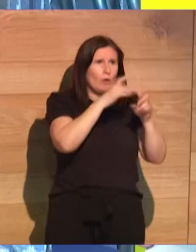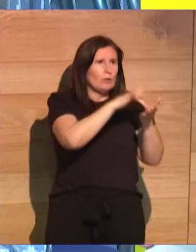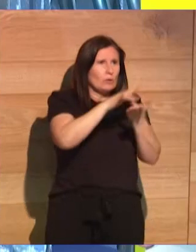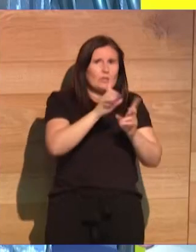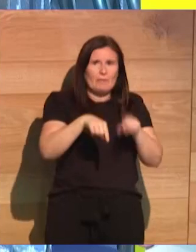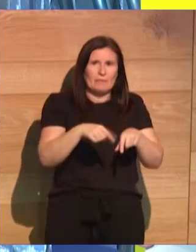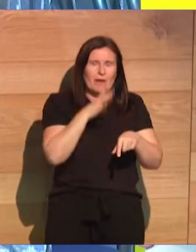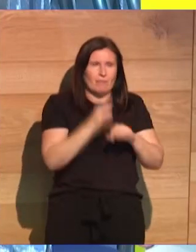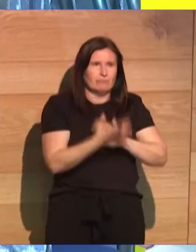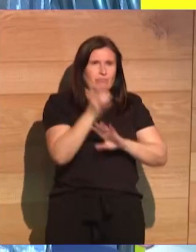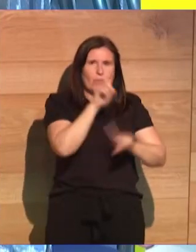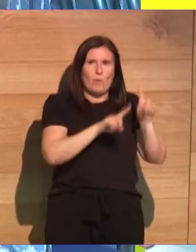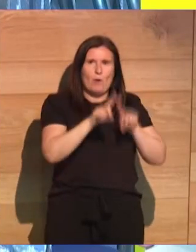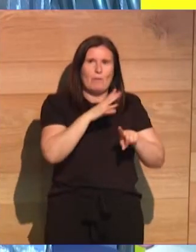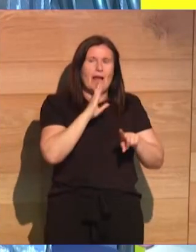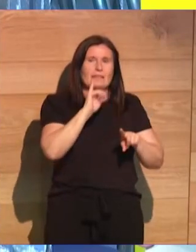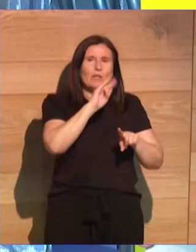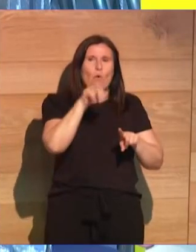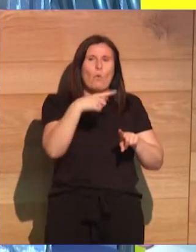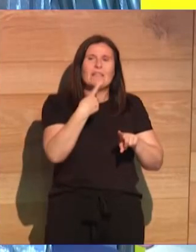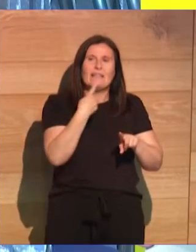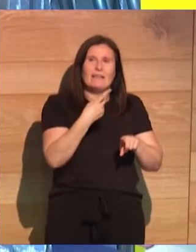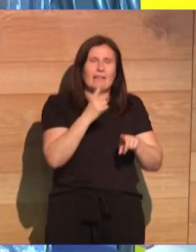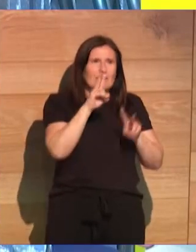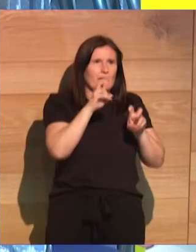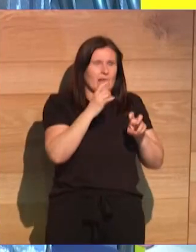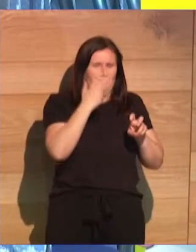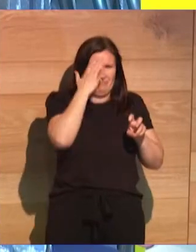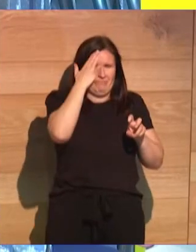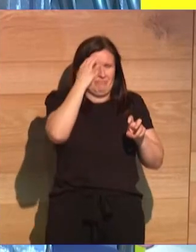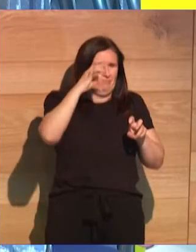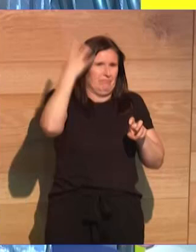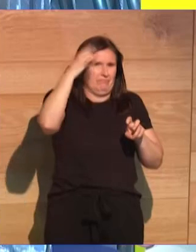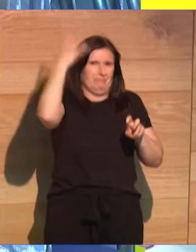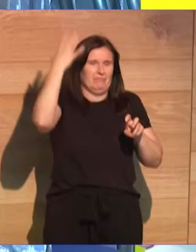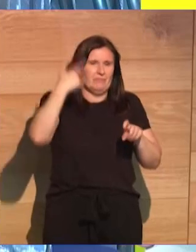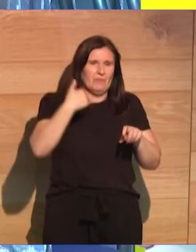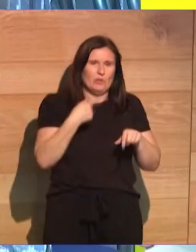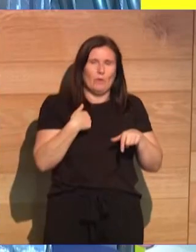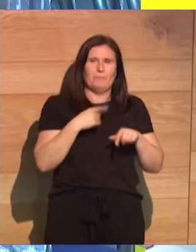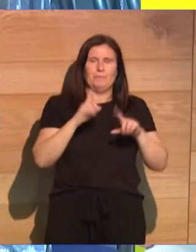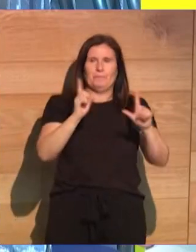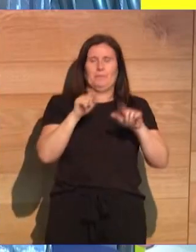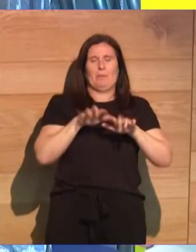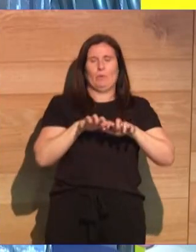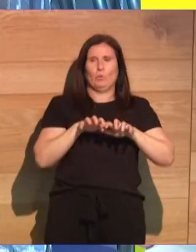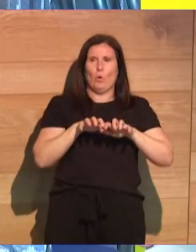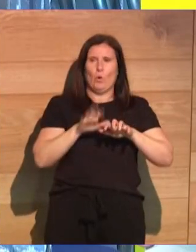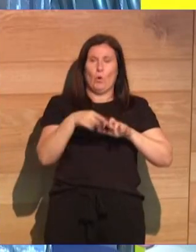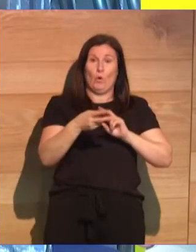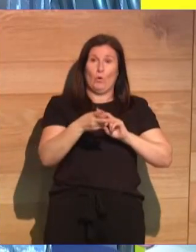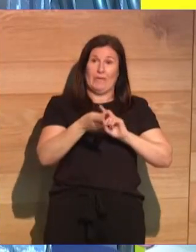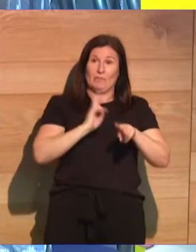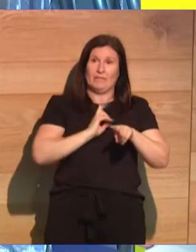que estaba comentando Juan Ignacio, de las alucinaciones, porque le preguntamos cosas y estamos tan acostumbrados que